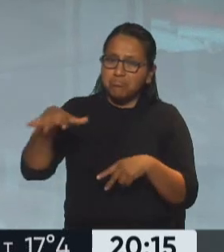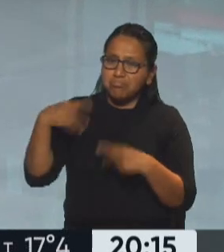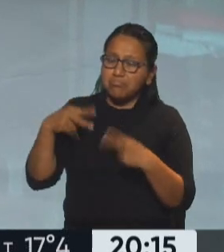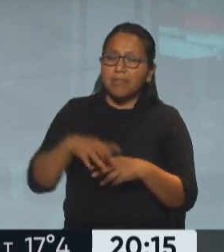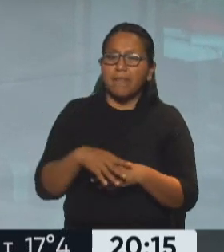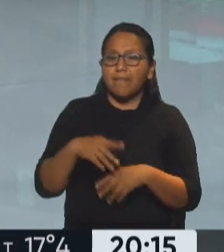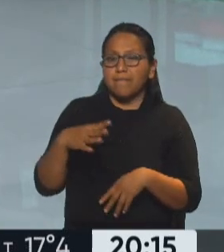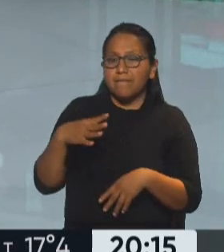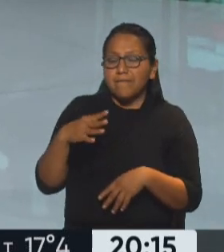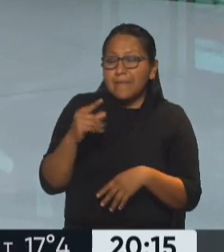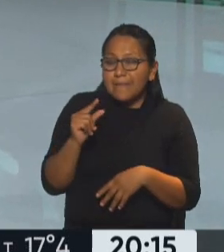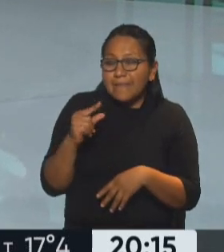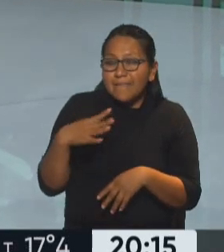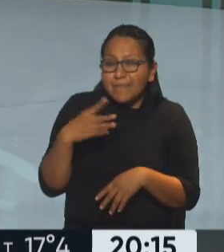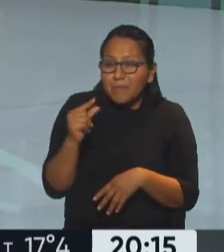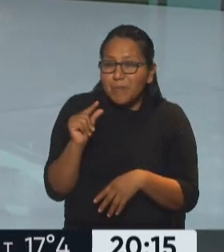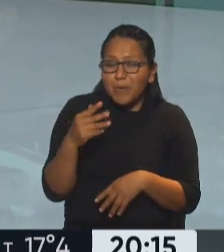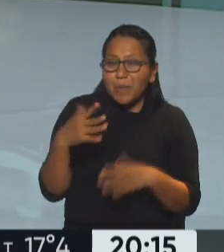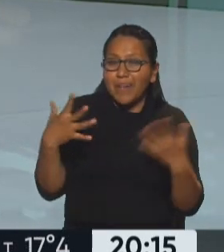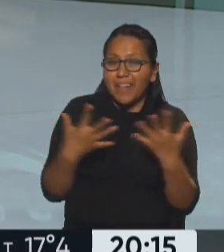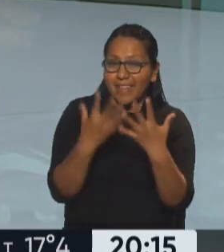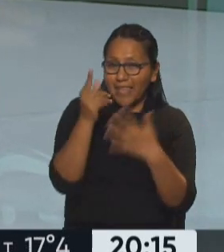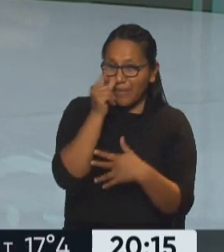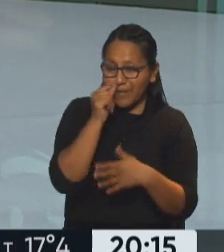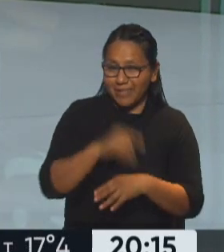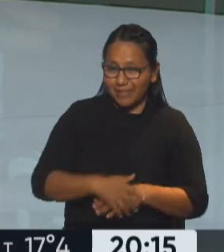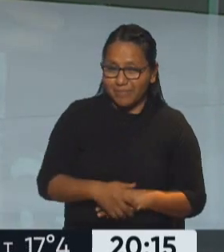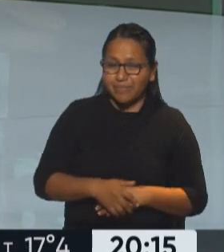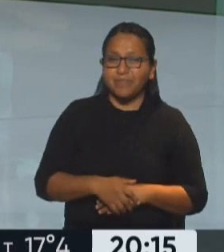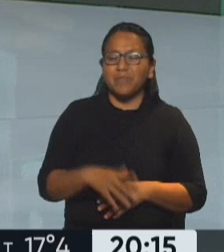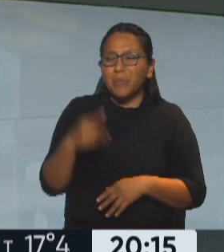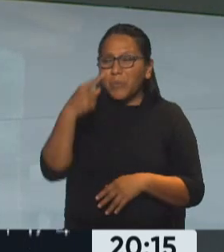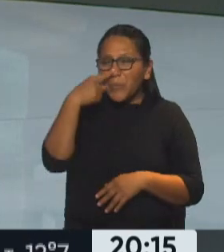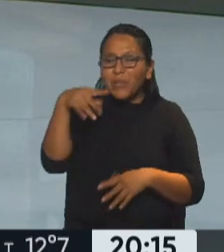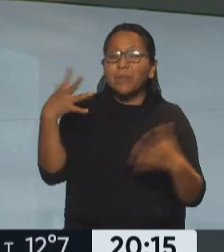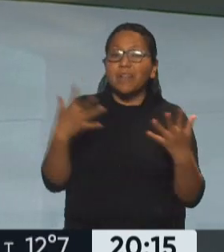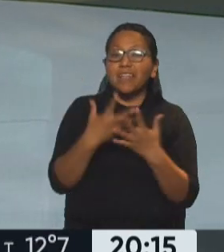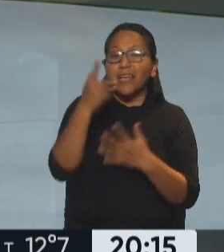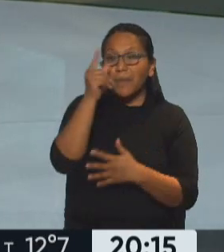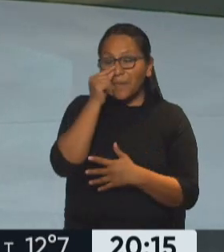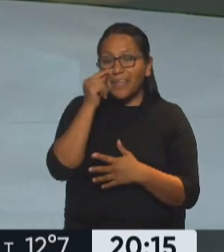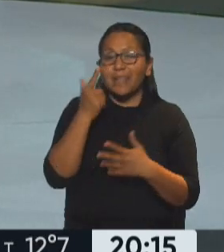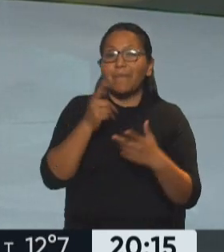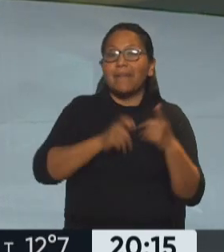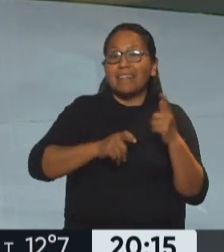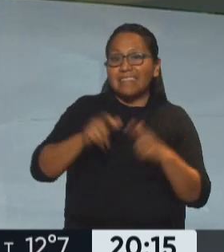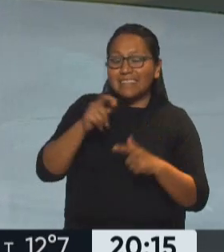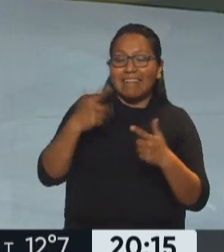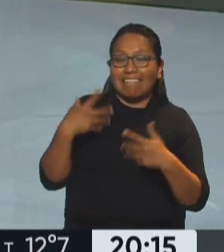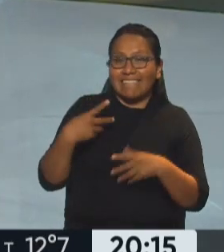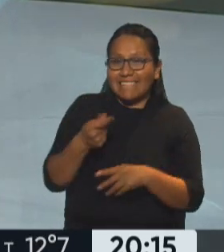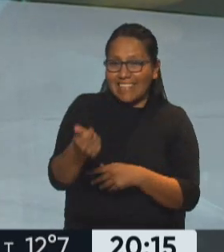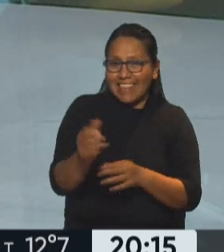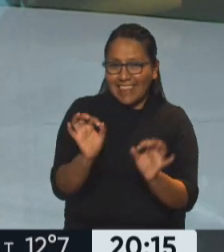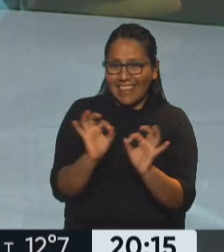alta poquito es lo único que nos queda prácticamente para recorrer en el noticiero los y las rezagadas y rezagados que nos llegaron a